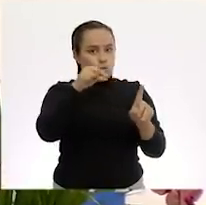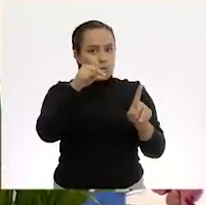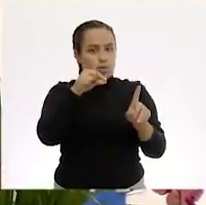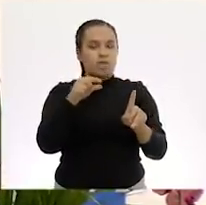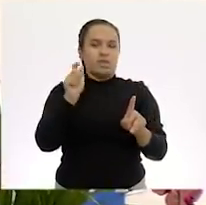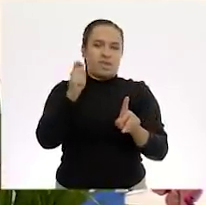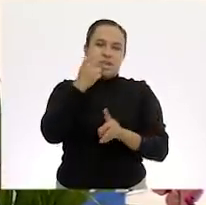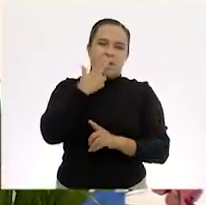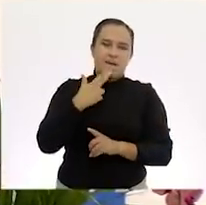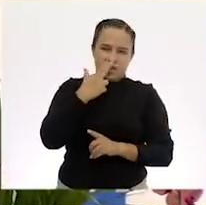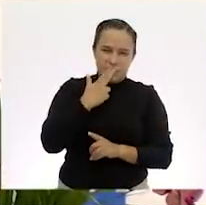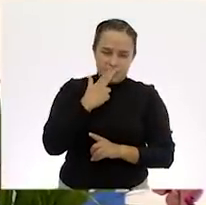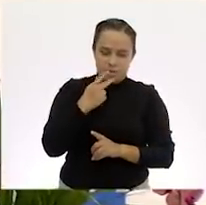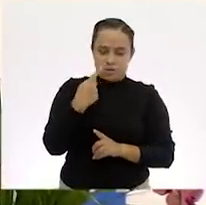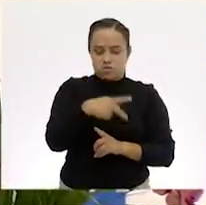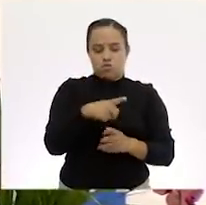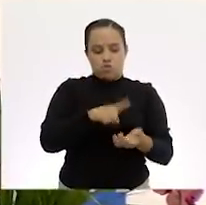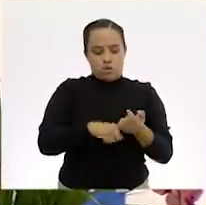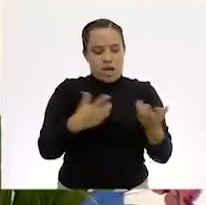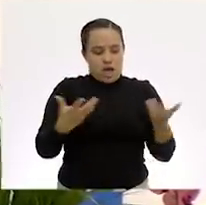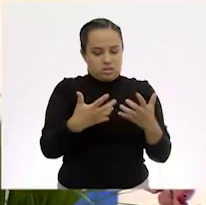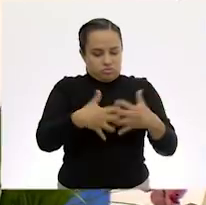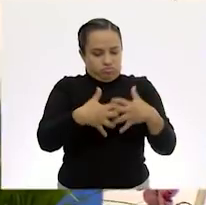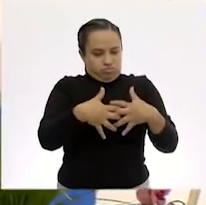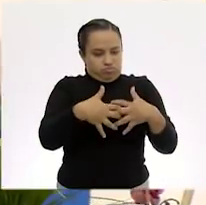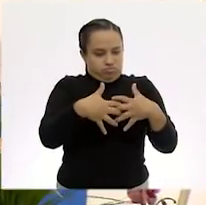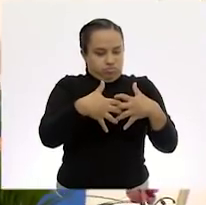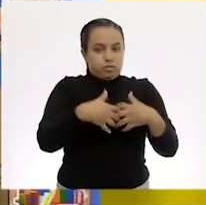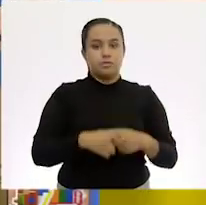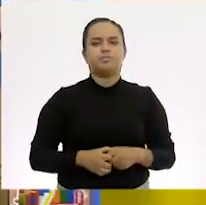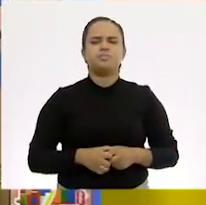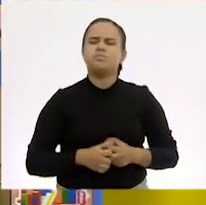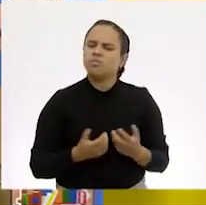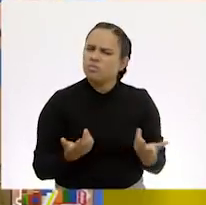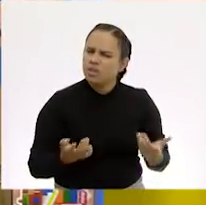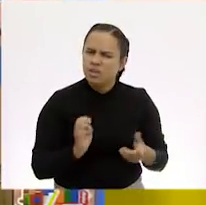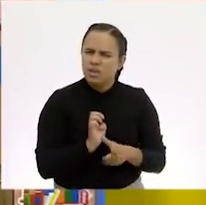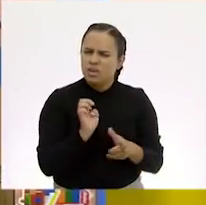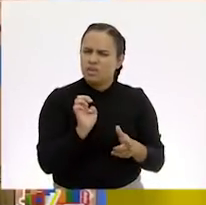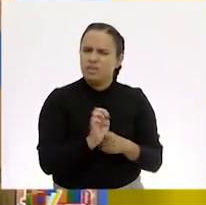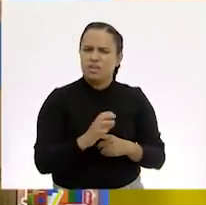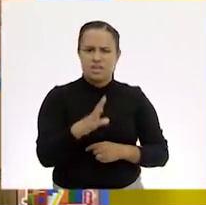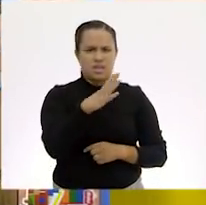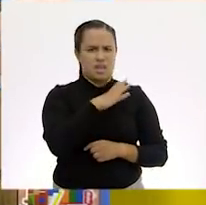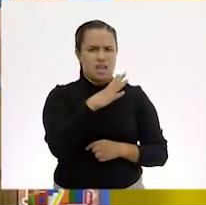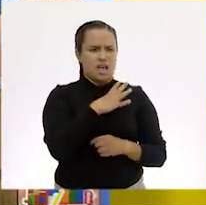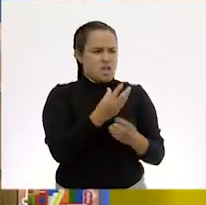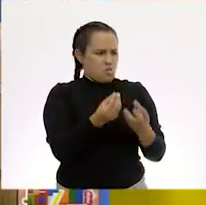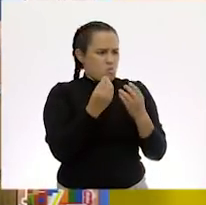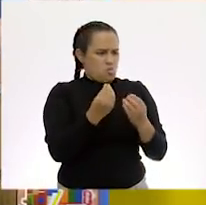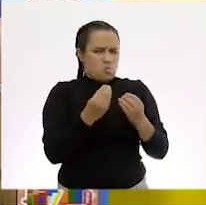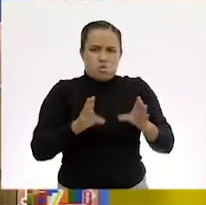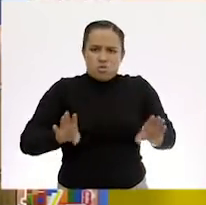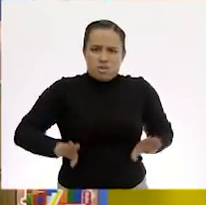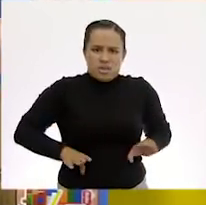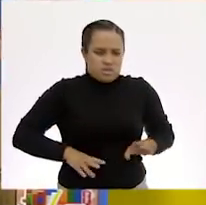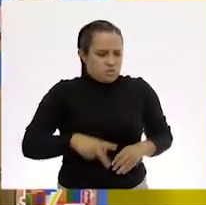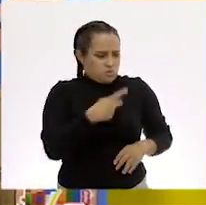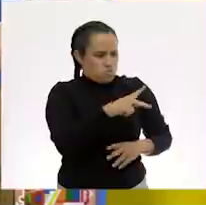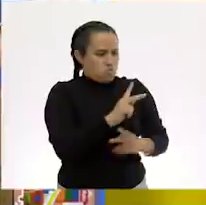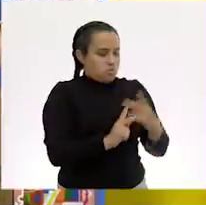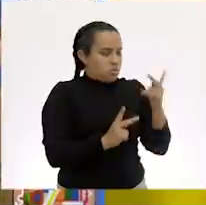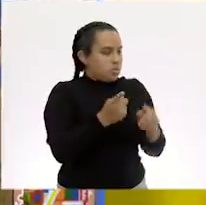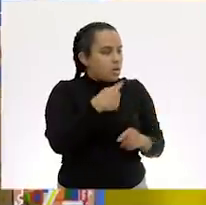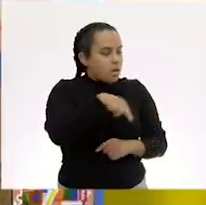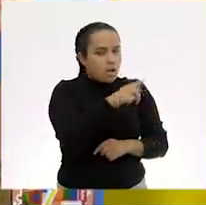estos azúcares que ellas producen. Oye, pues entonces si nos damos cuenta, hay muchísimas características de las plantas que